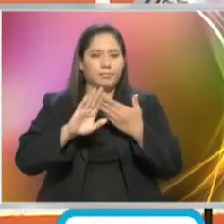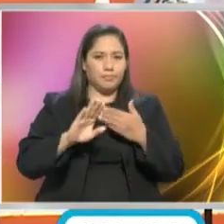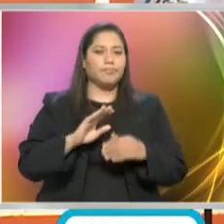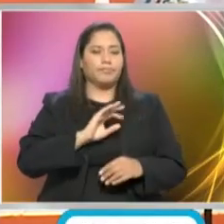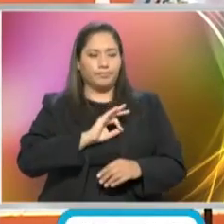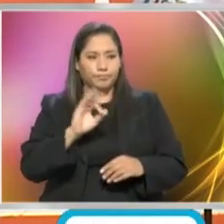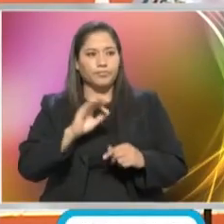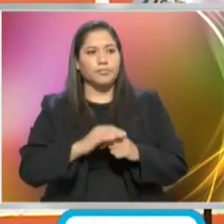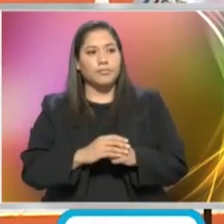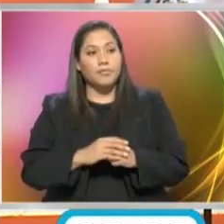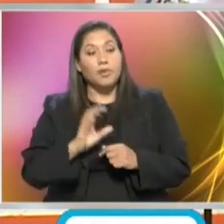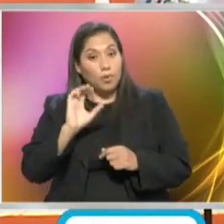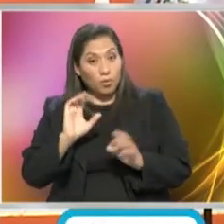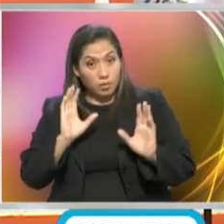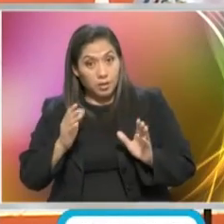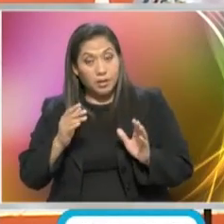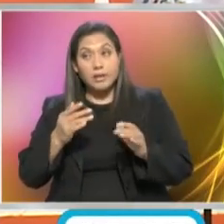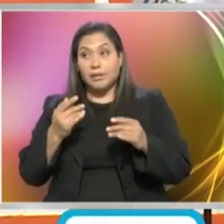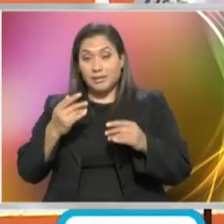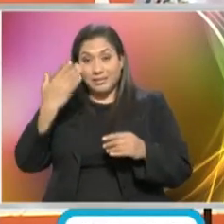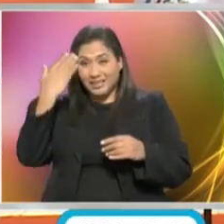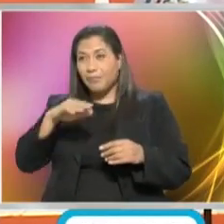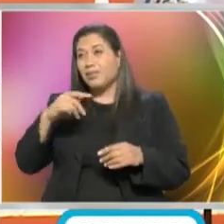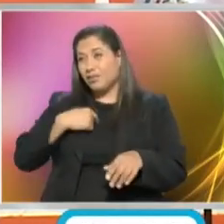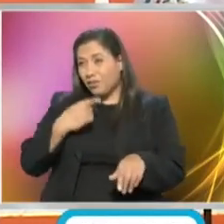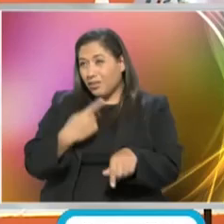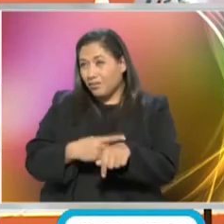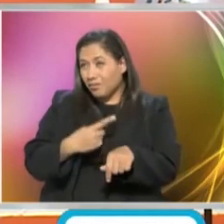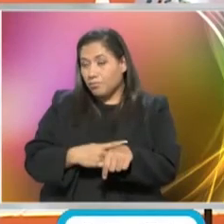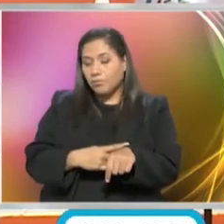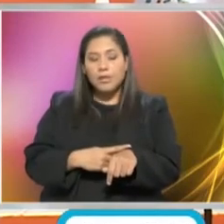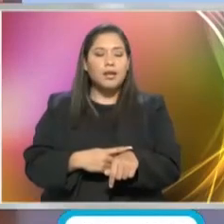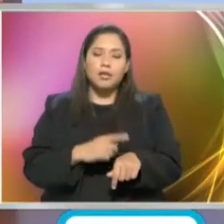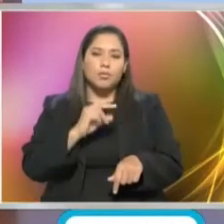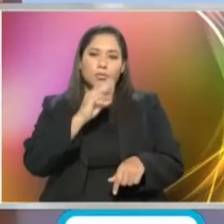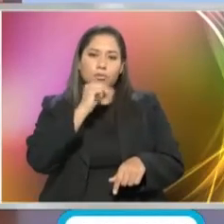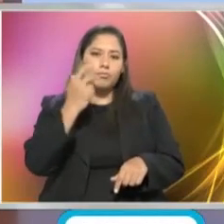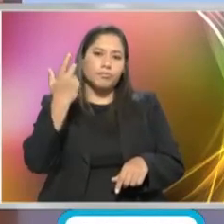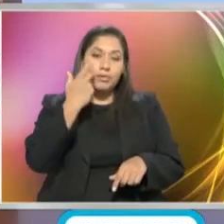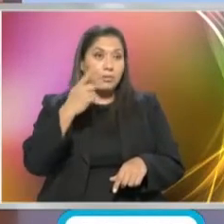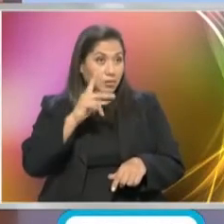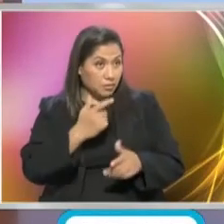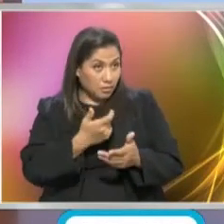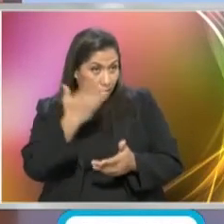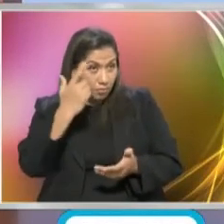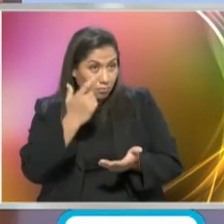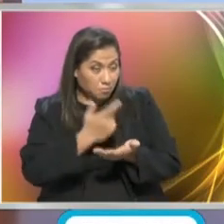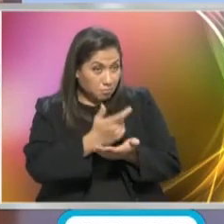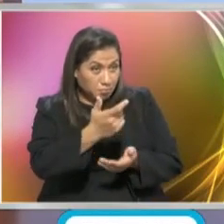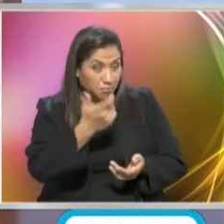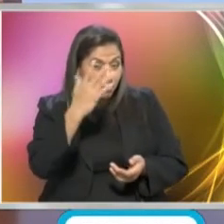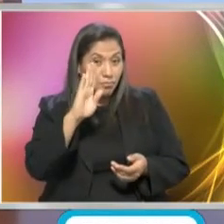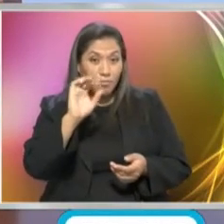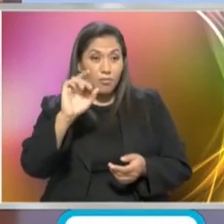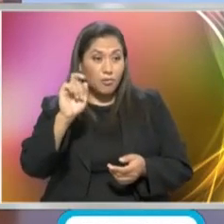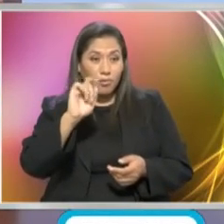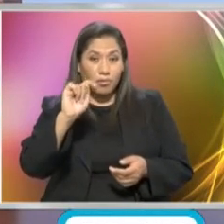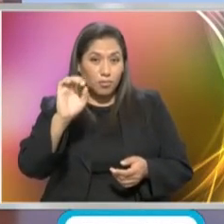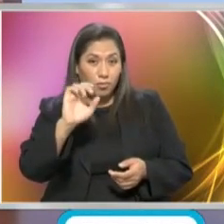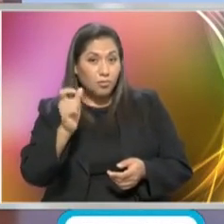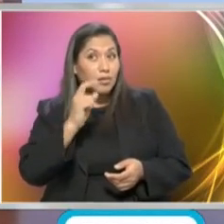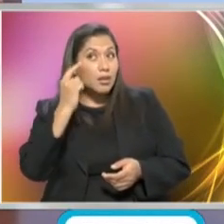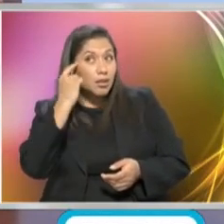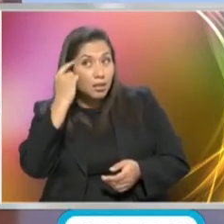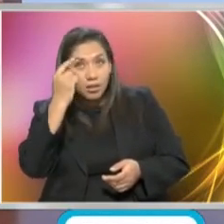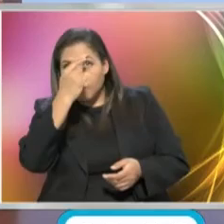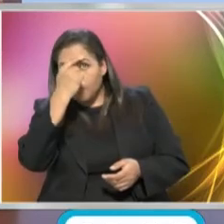realizar. O si ya tiene el antecedente, se evita el uso de esta toxina. Y para terminar, doctor, ¿es muy caro ponerse Botox? Digamos, me quiero quitar estas arrugas en la frente,